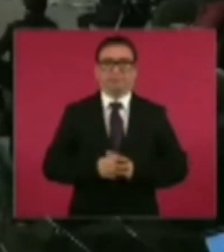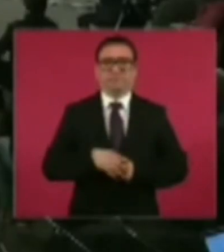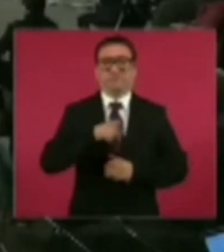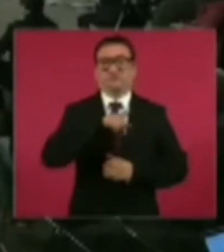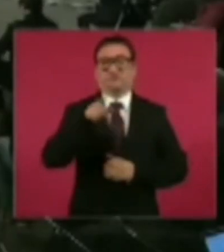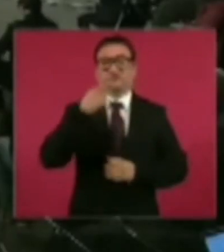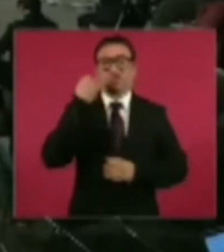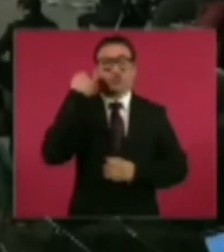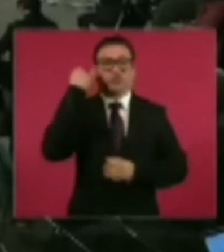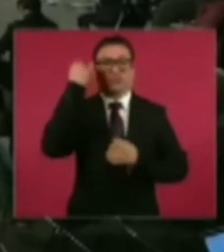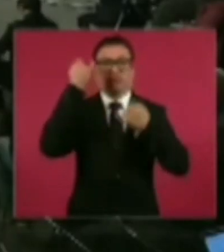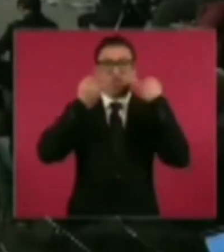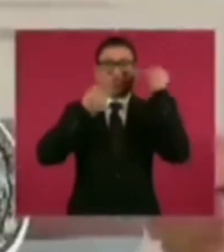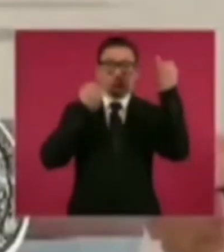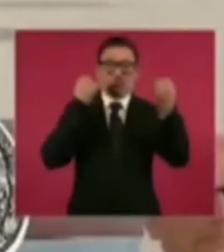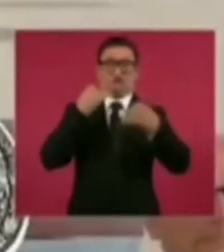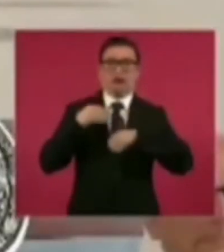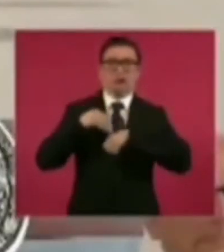inventan.